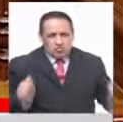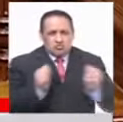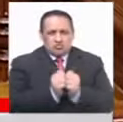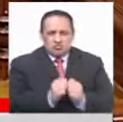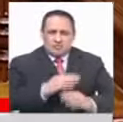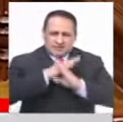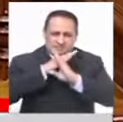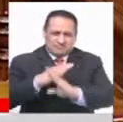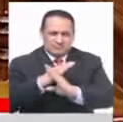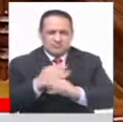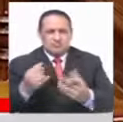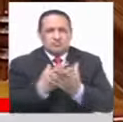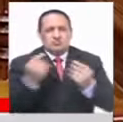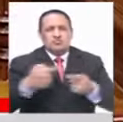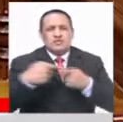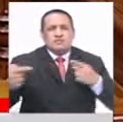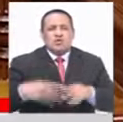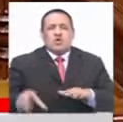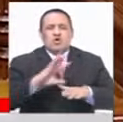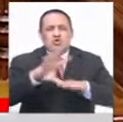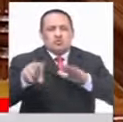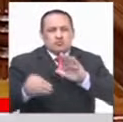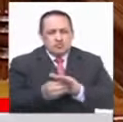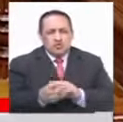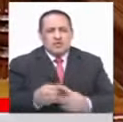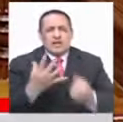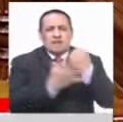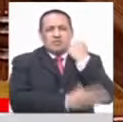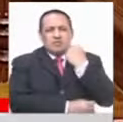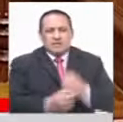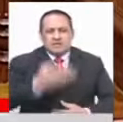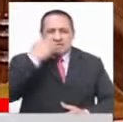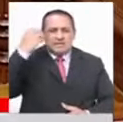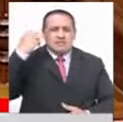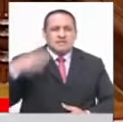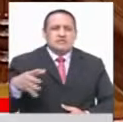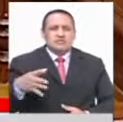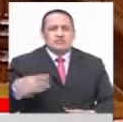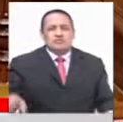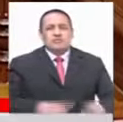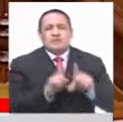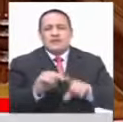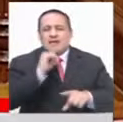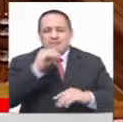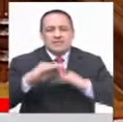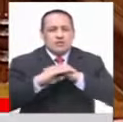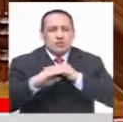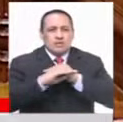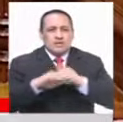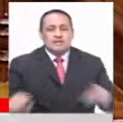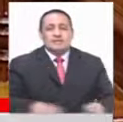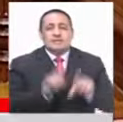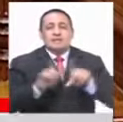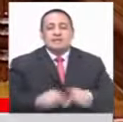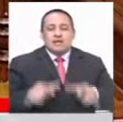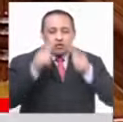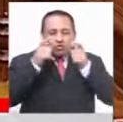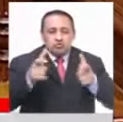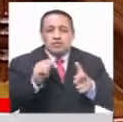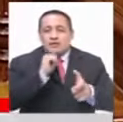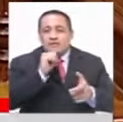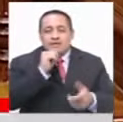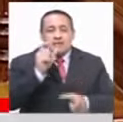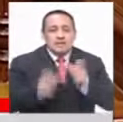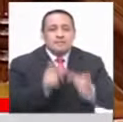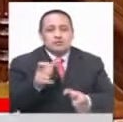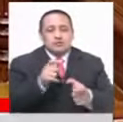enemigos de la patria: la corrupción, la pobreza, la discriminación, la desigualdad, la inseguridad ciudadana,